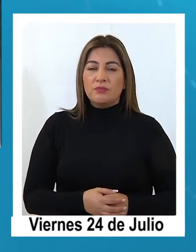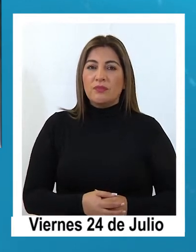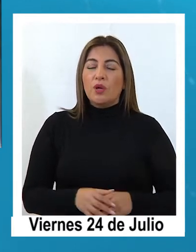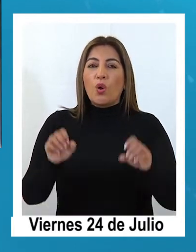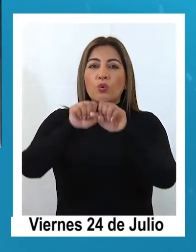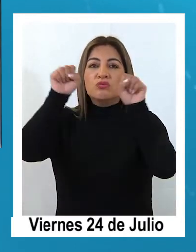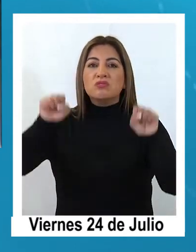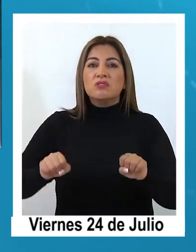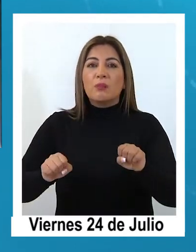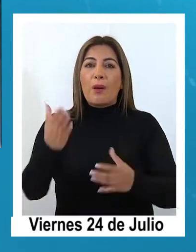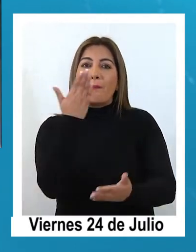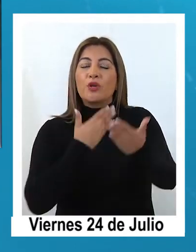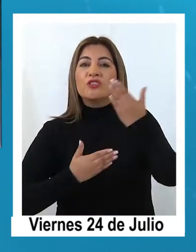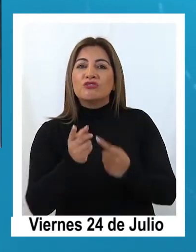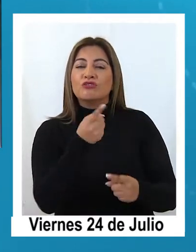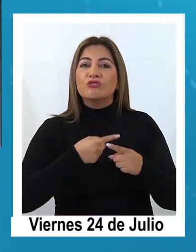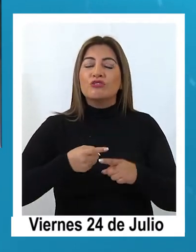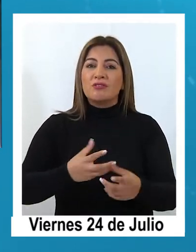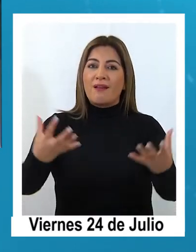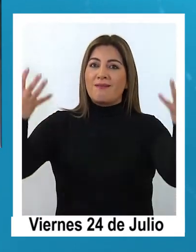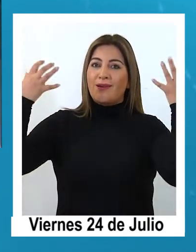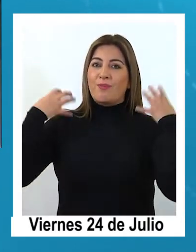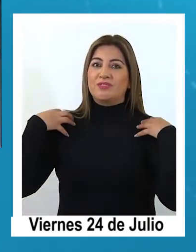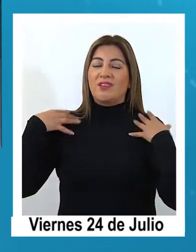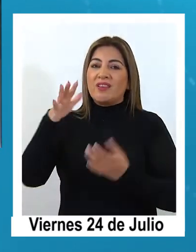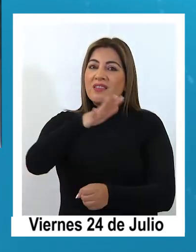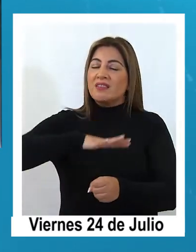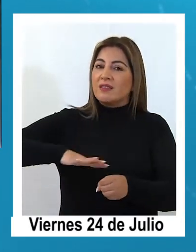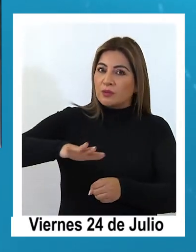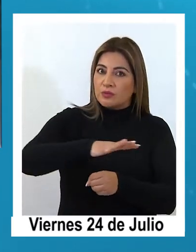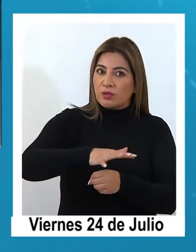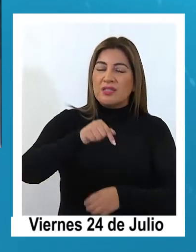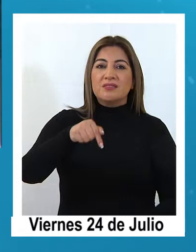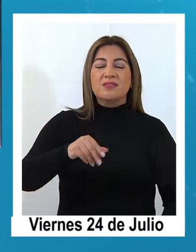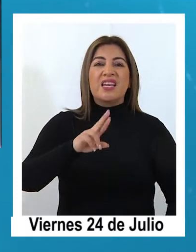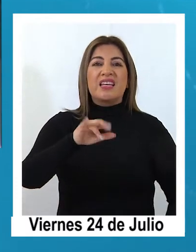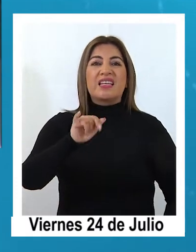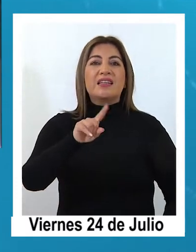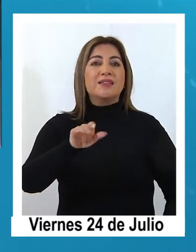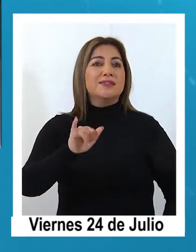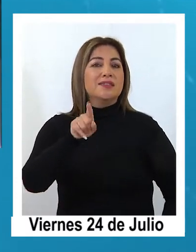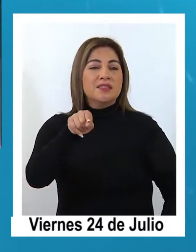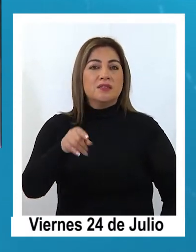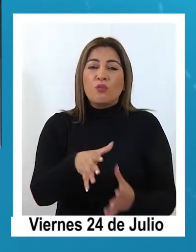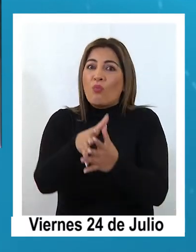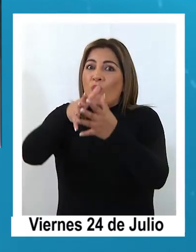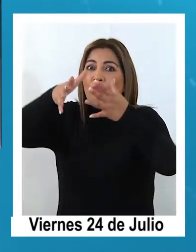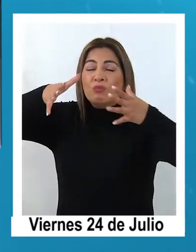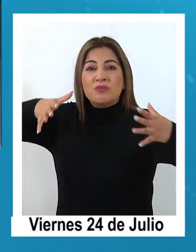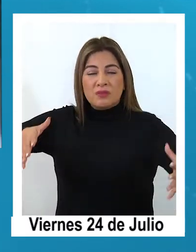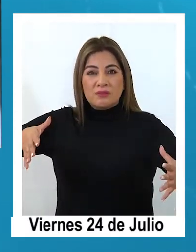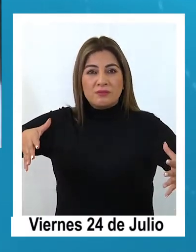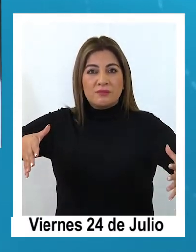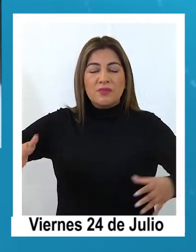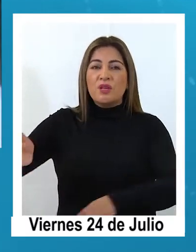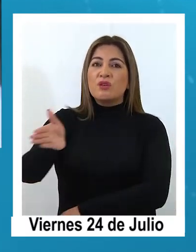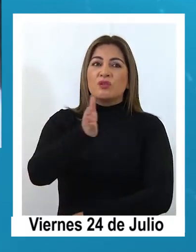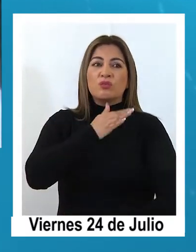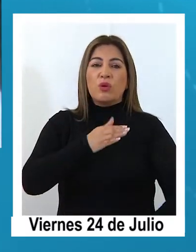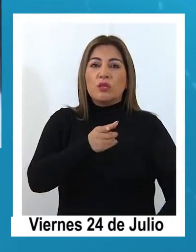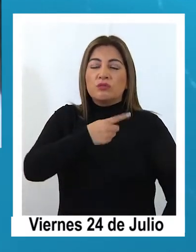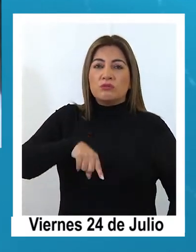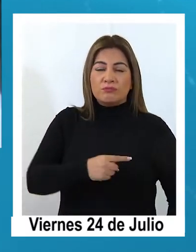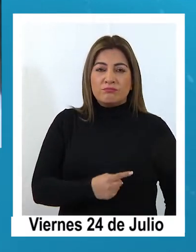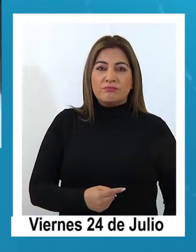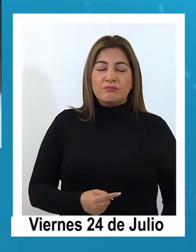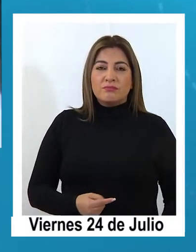de un sistema de protección social que salga a cargo de estas situaciones. Una crisis de esta magnitud no tenemos por qué